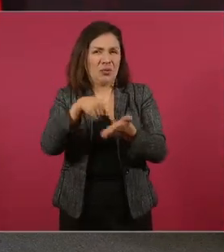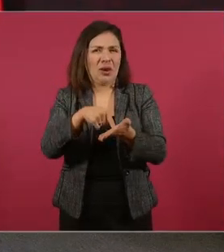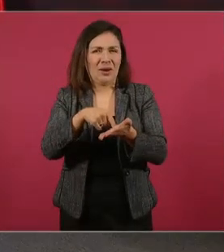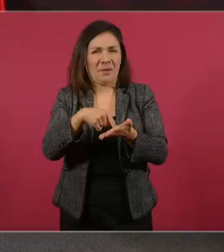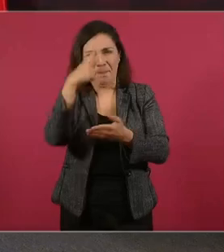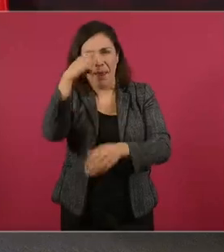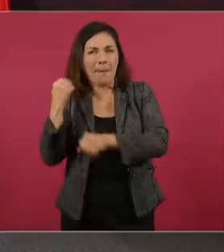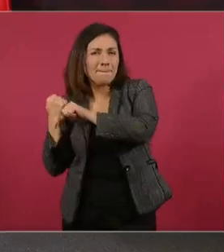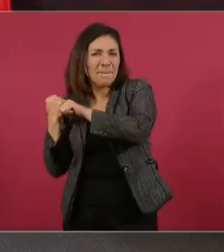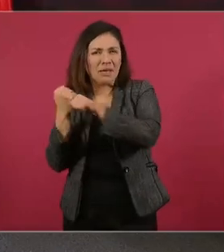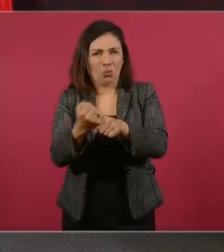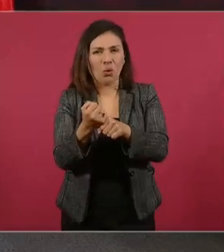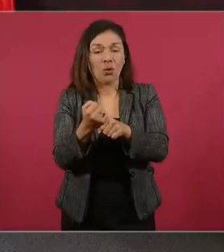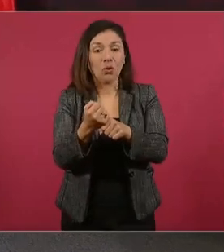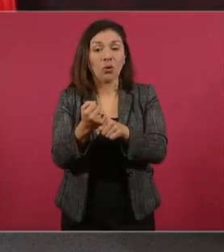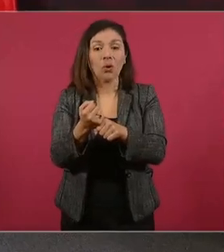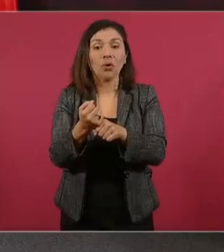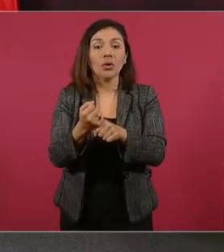de béisbol.